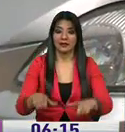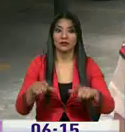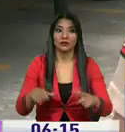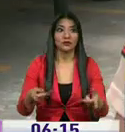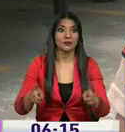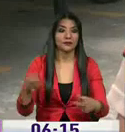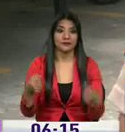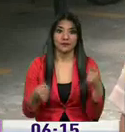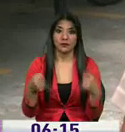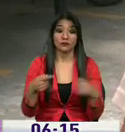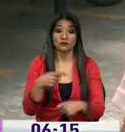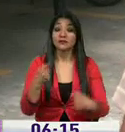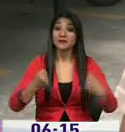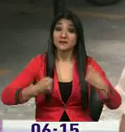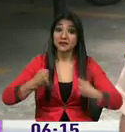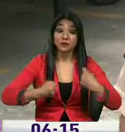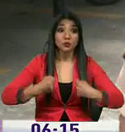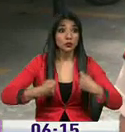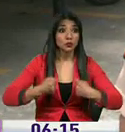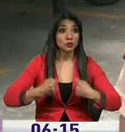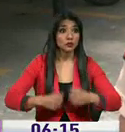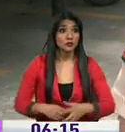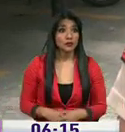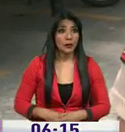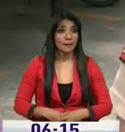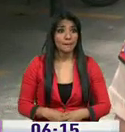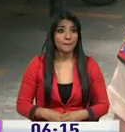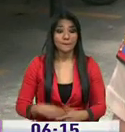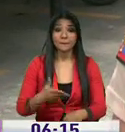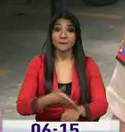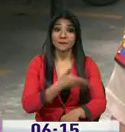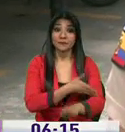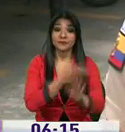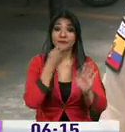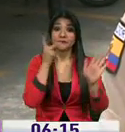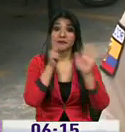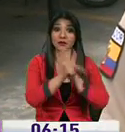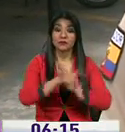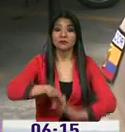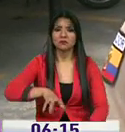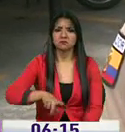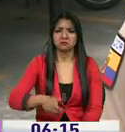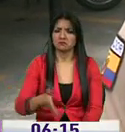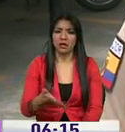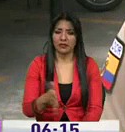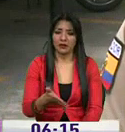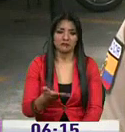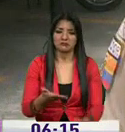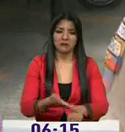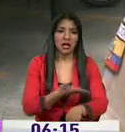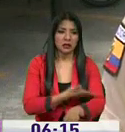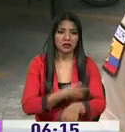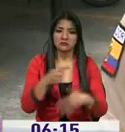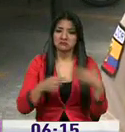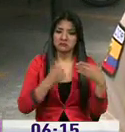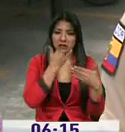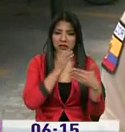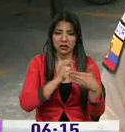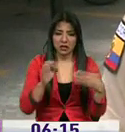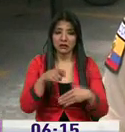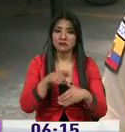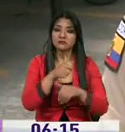vehículo. El vehículo aparentemente no reporta como robado, no tiene ningún tipo de antecedentes. Obviamente eso ya